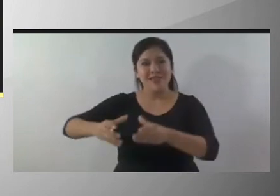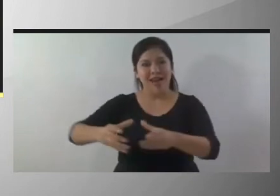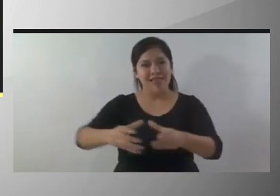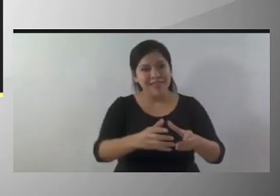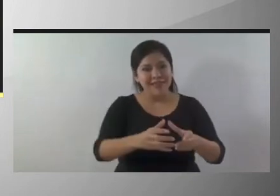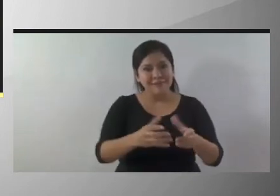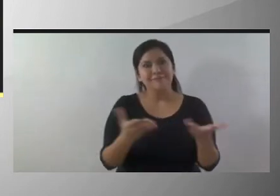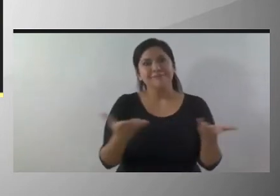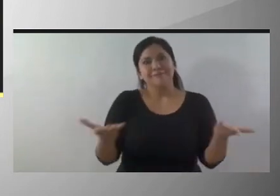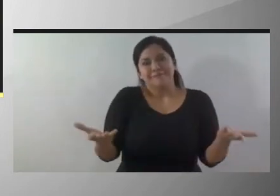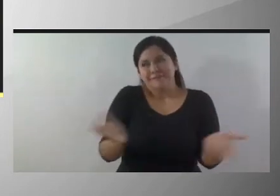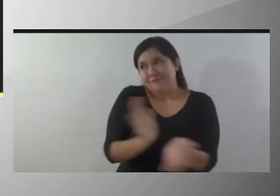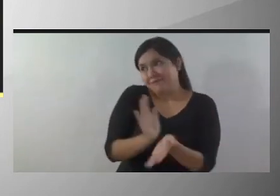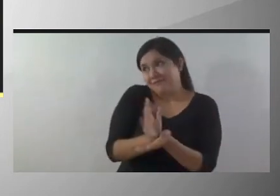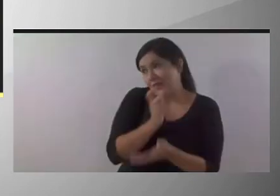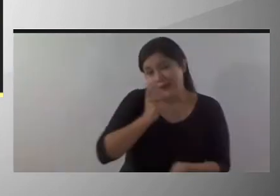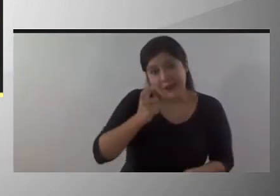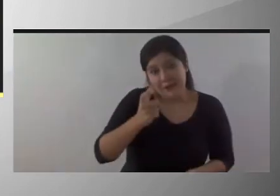tiene